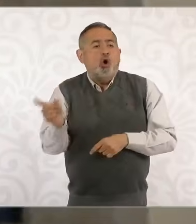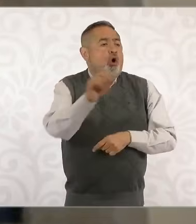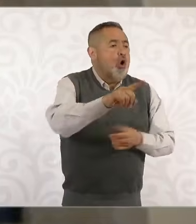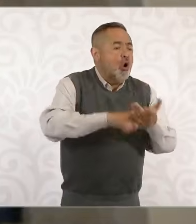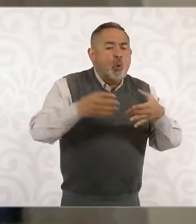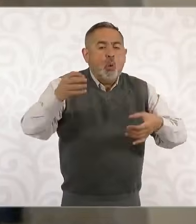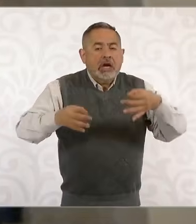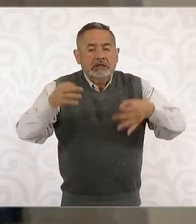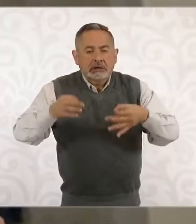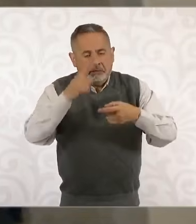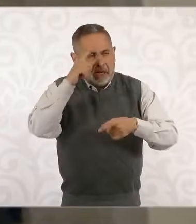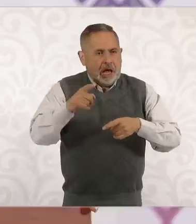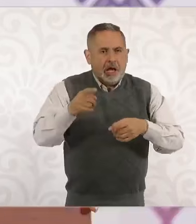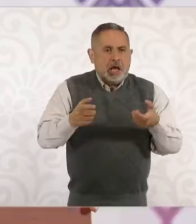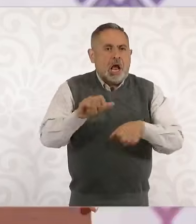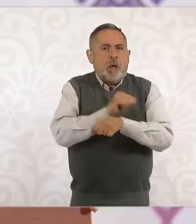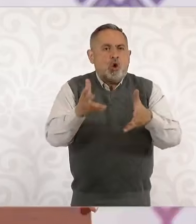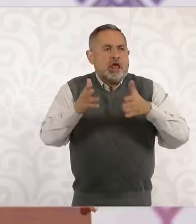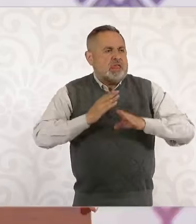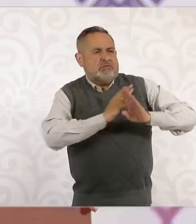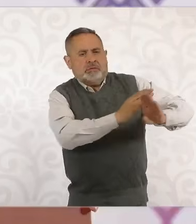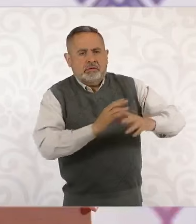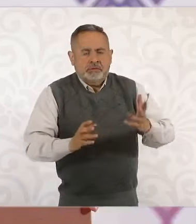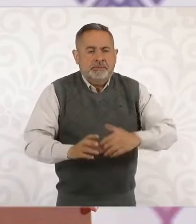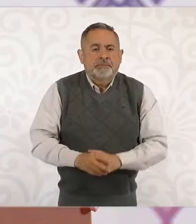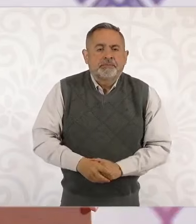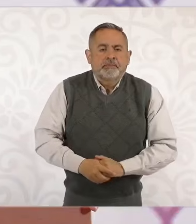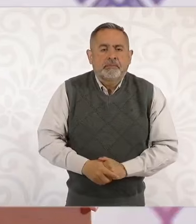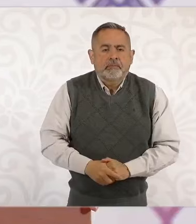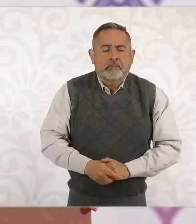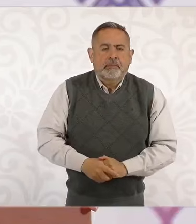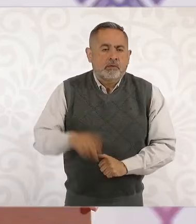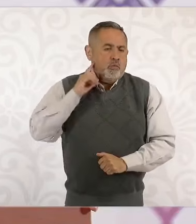esas camionetas blindadas? A mí me parece bien.